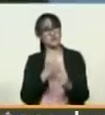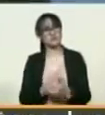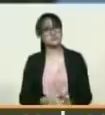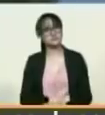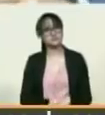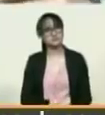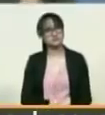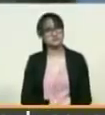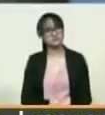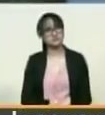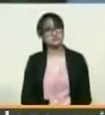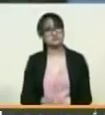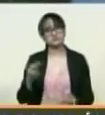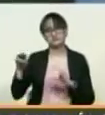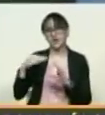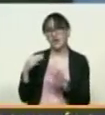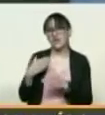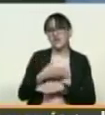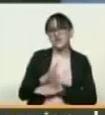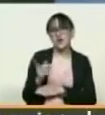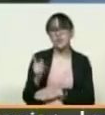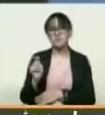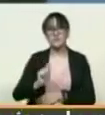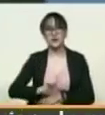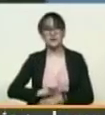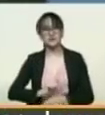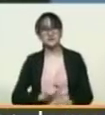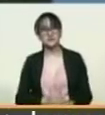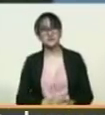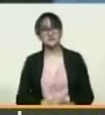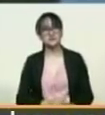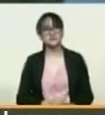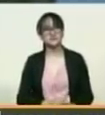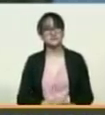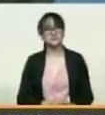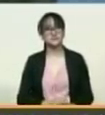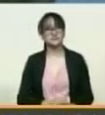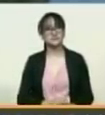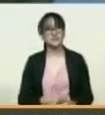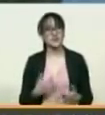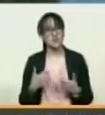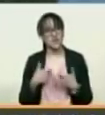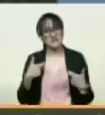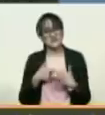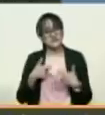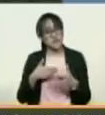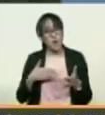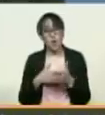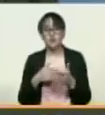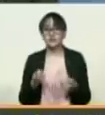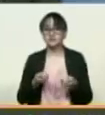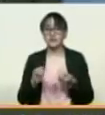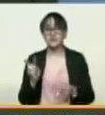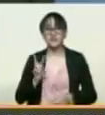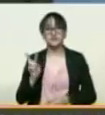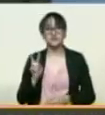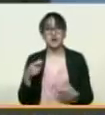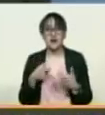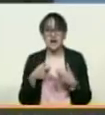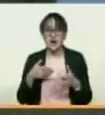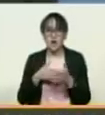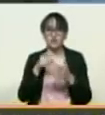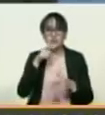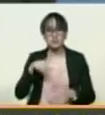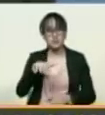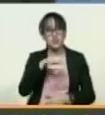y no llegue o se retrase un mes. Es una guerra contra la economía venezolana, una guerra contra el pueblo